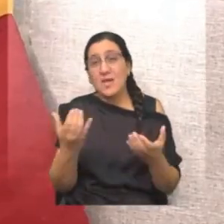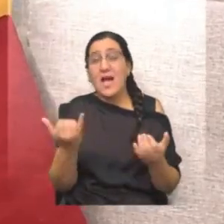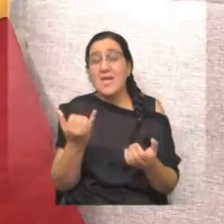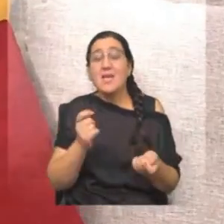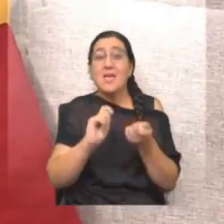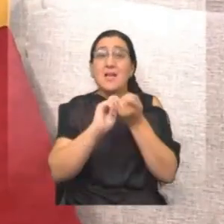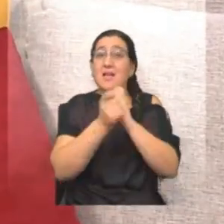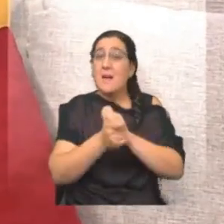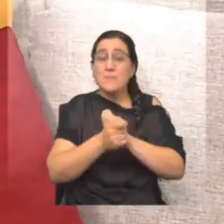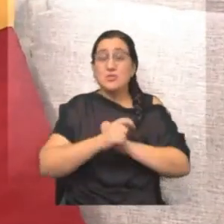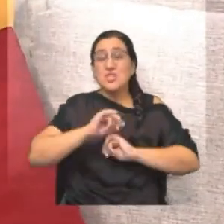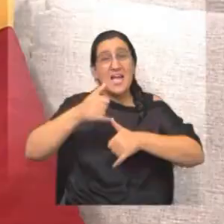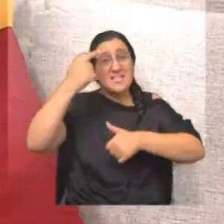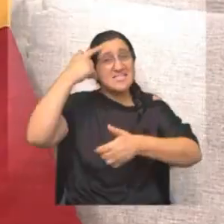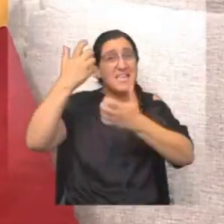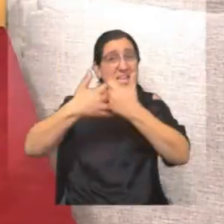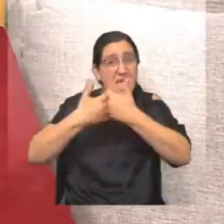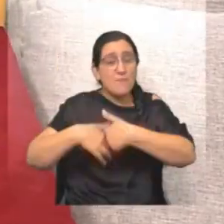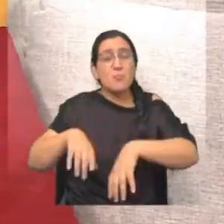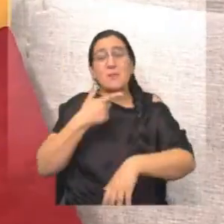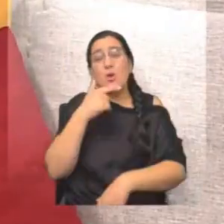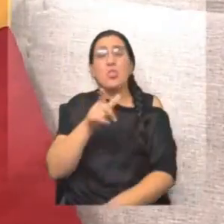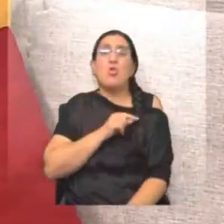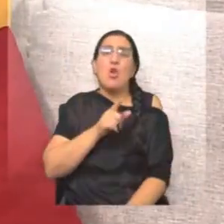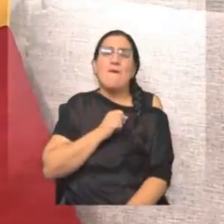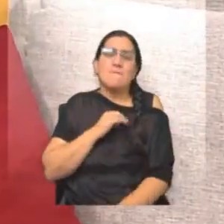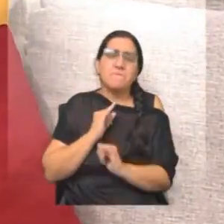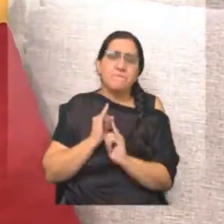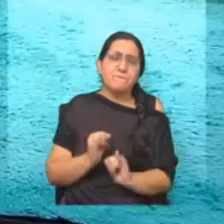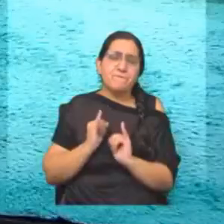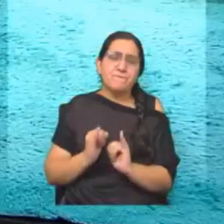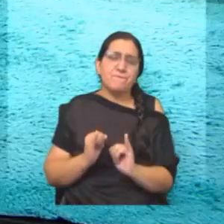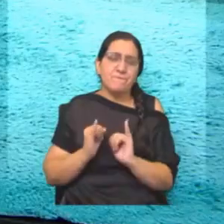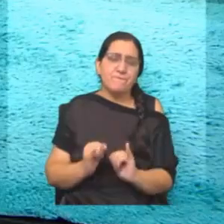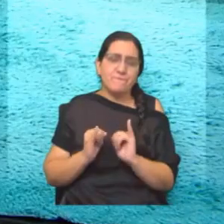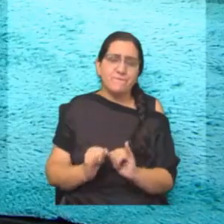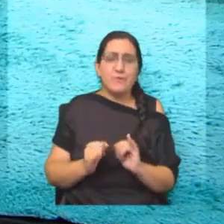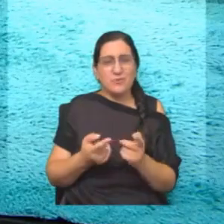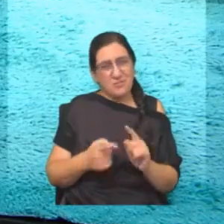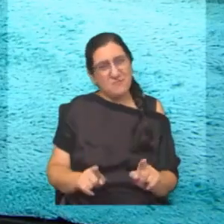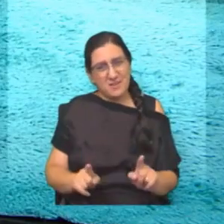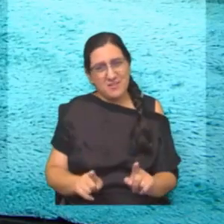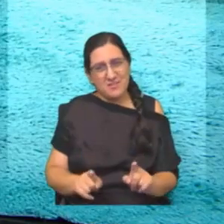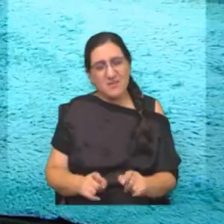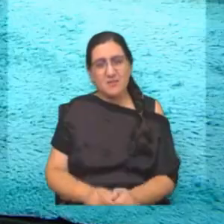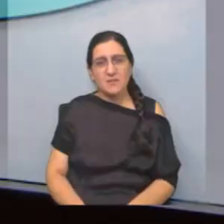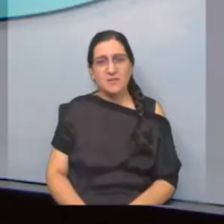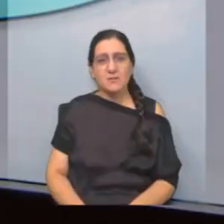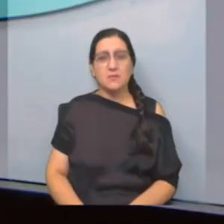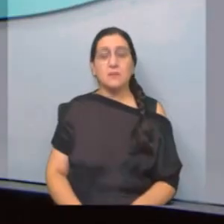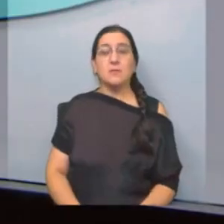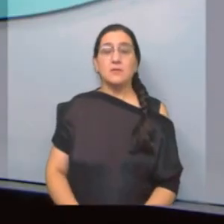central y eso tiene que ver con el dolor persistente y es ya otro juego totalmente diferente, de lo estructural local a la